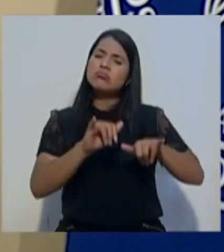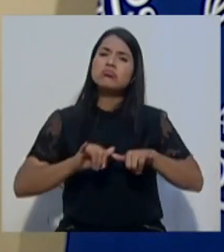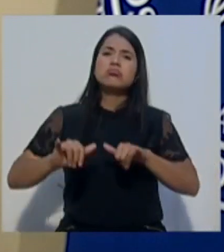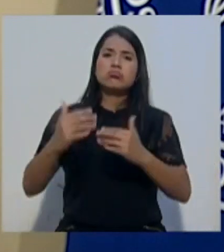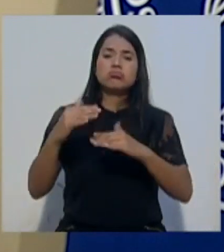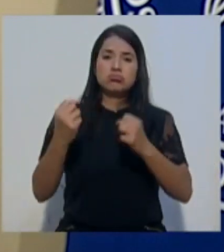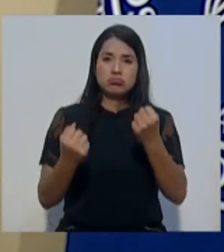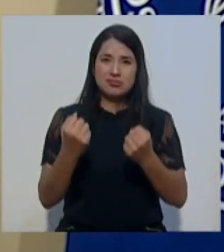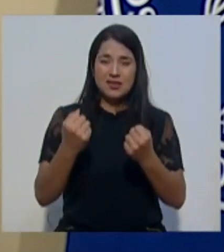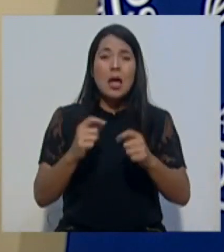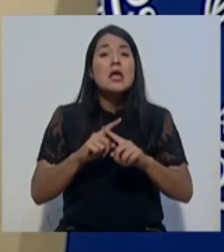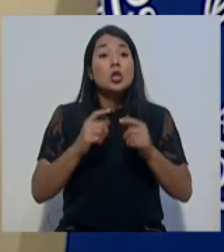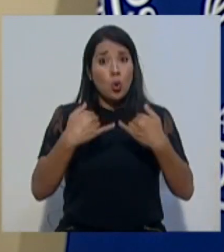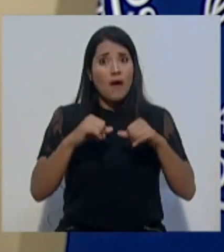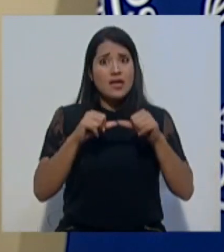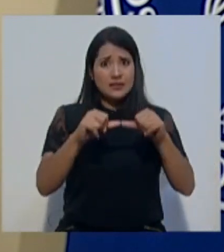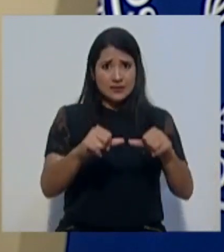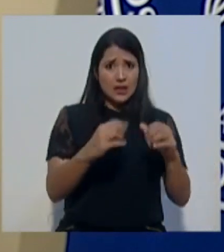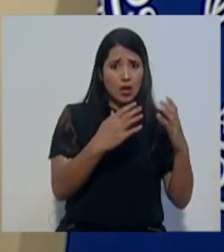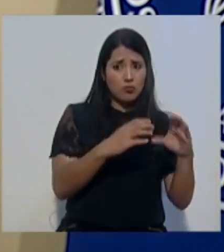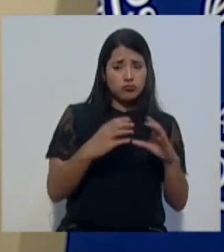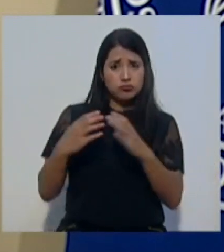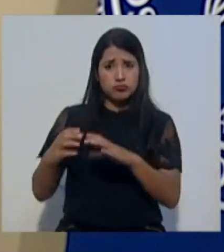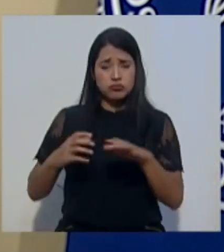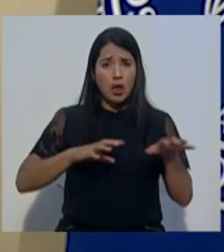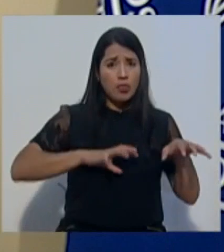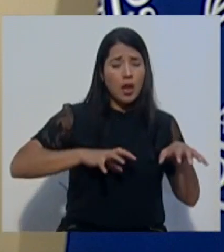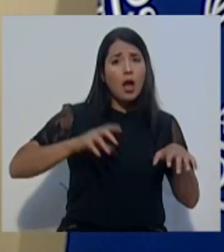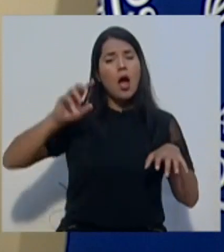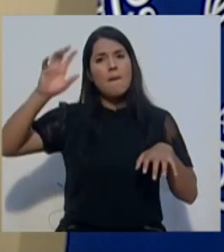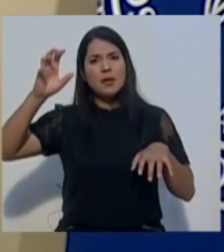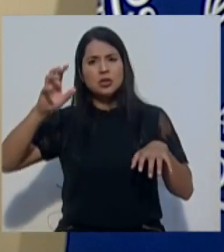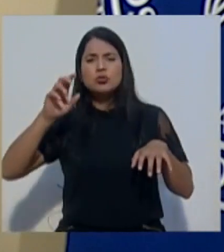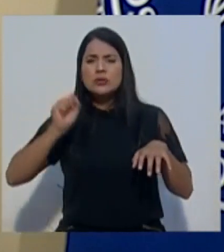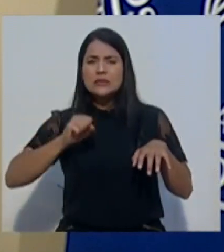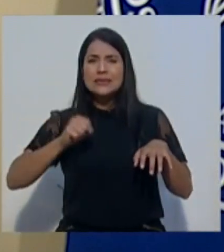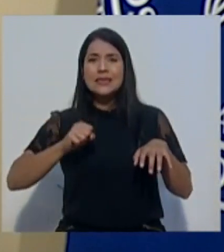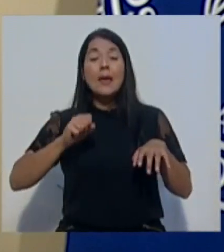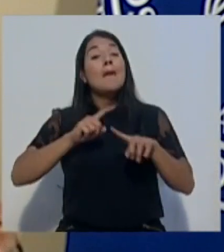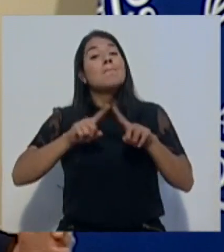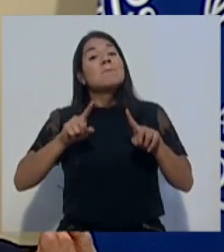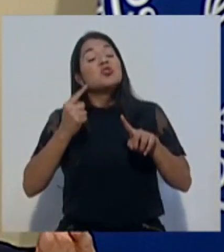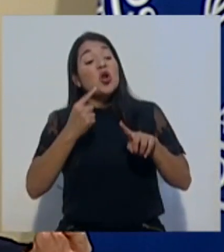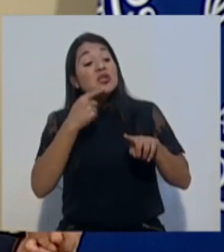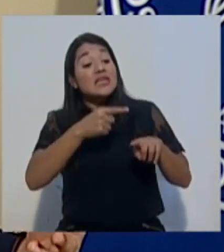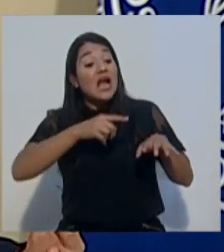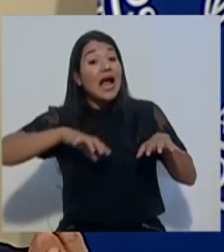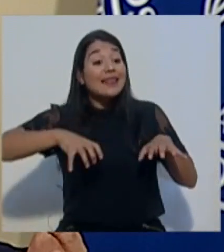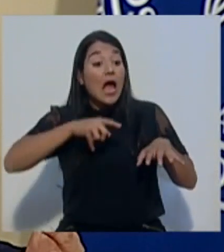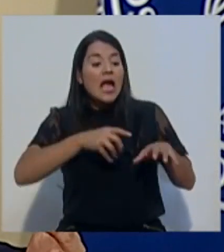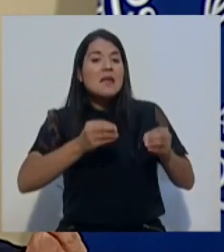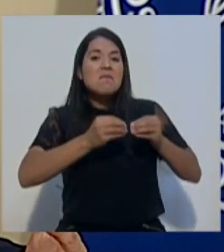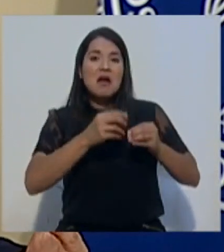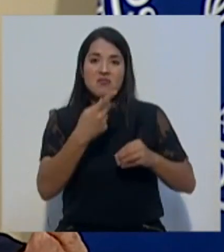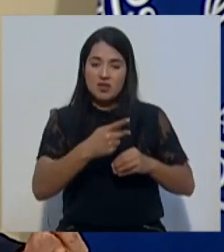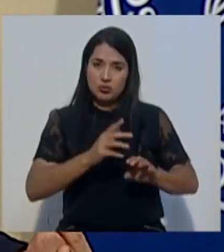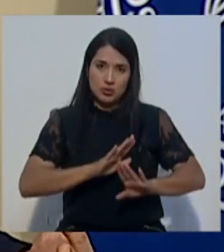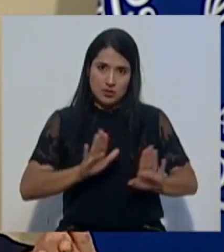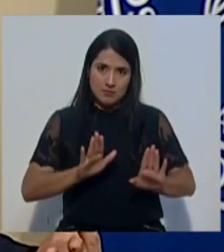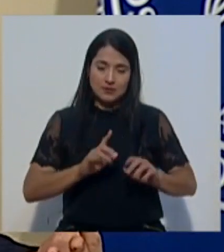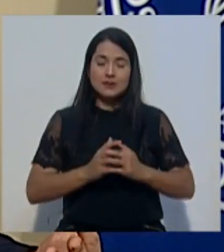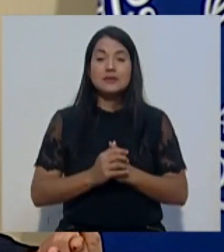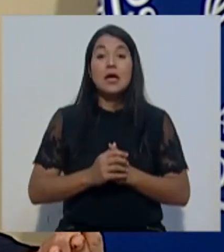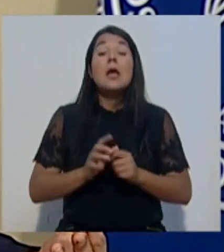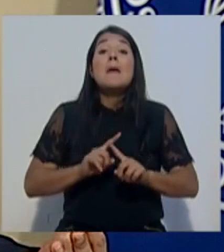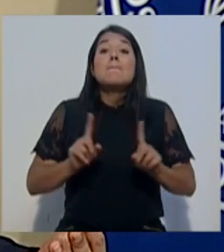hay mayor riesgo, Entonces, vamos encaminándonos, ahora que hemos logrado generar ciertas condiciones, que ha sido el